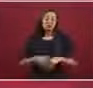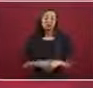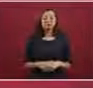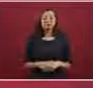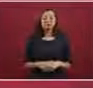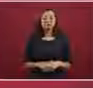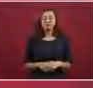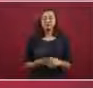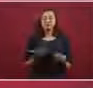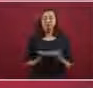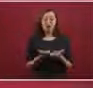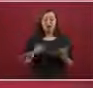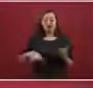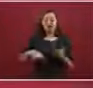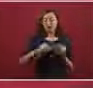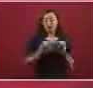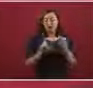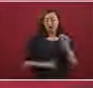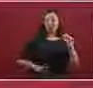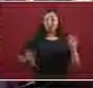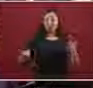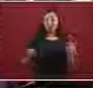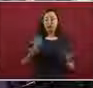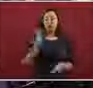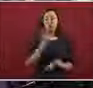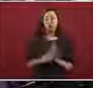por el lado nuestro es